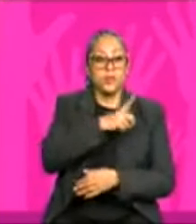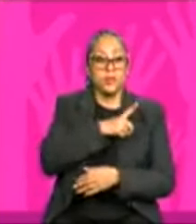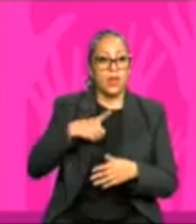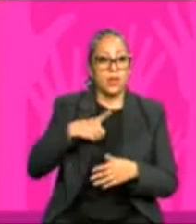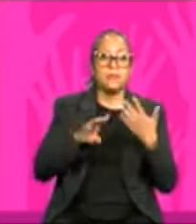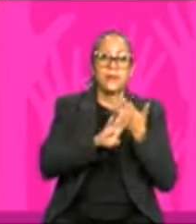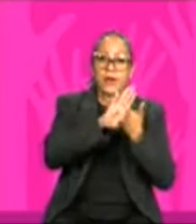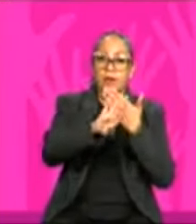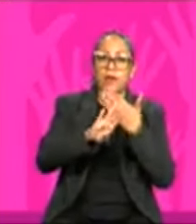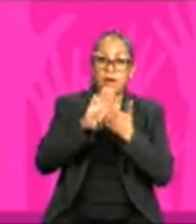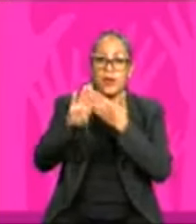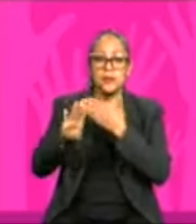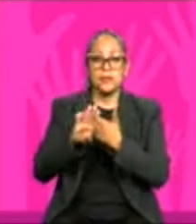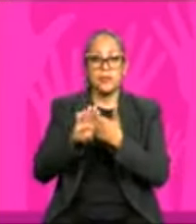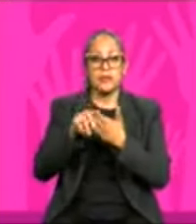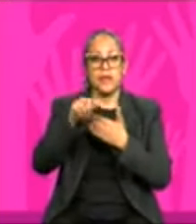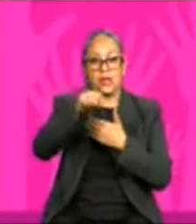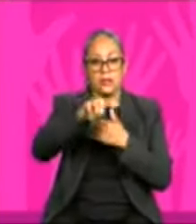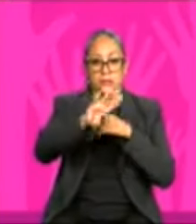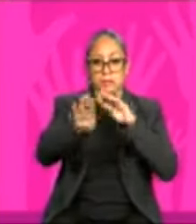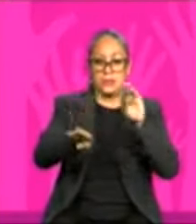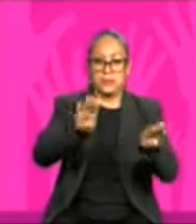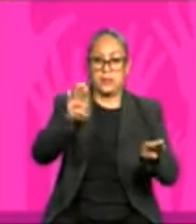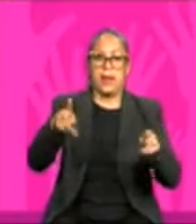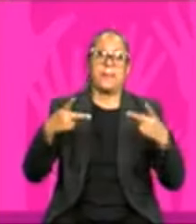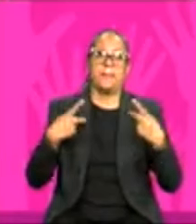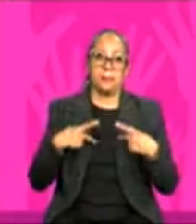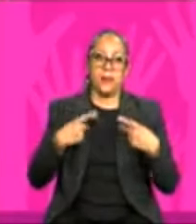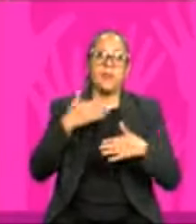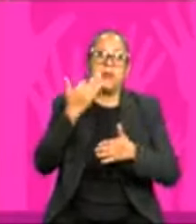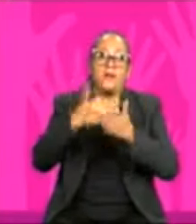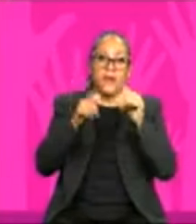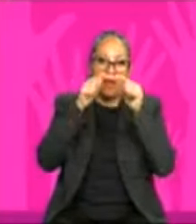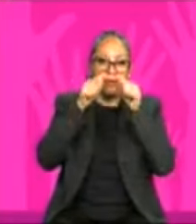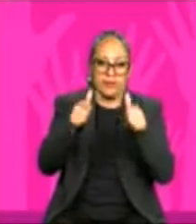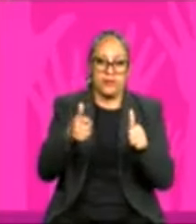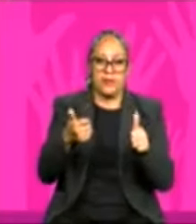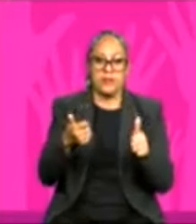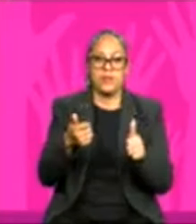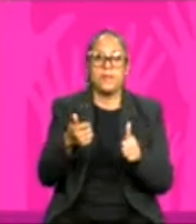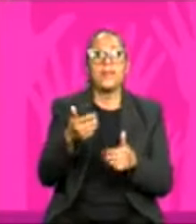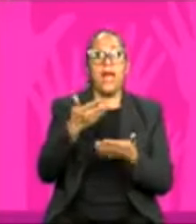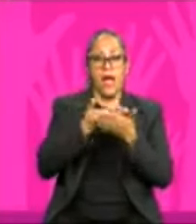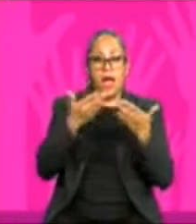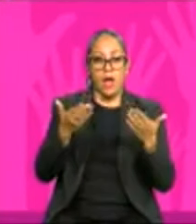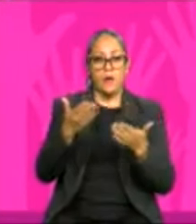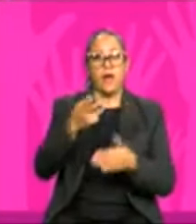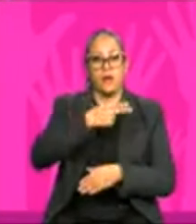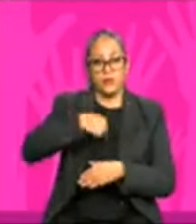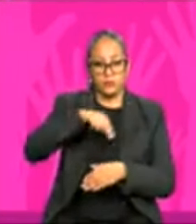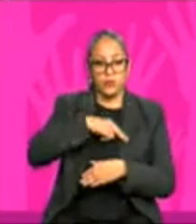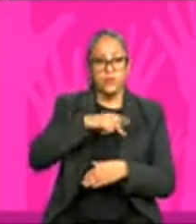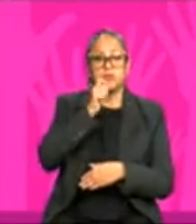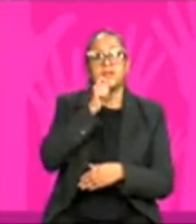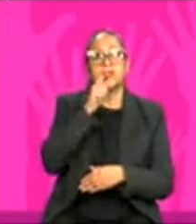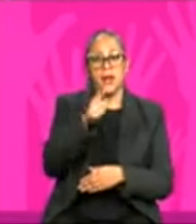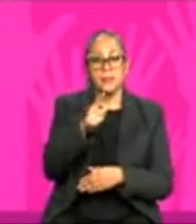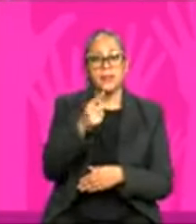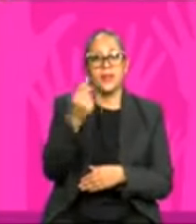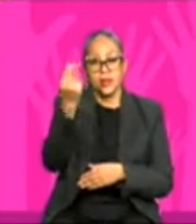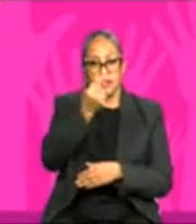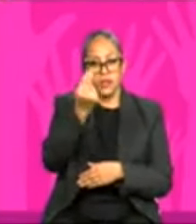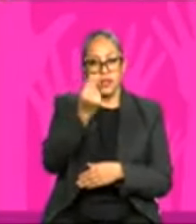costa ese tipo de decesos por negligencia. Contaremos con una línea de salud, una